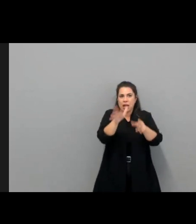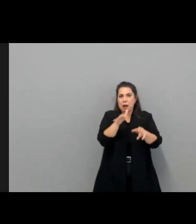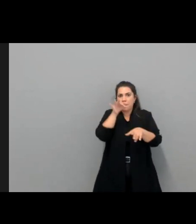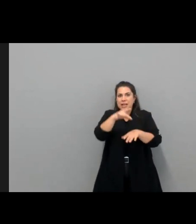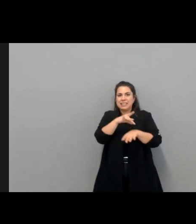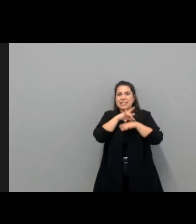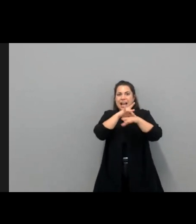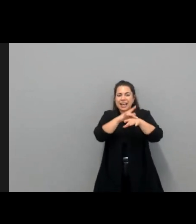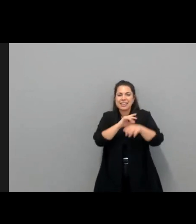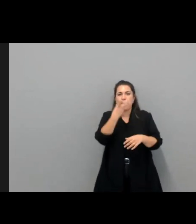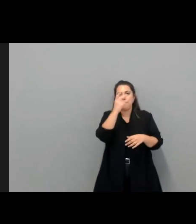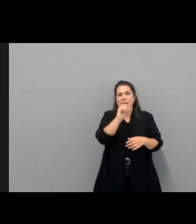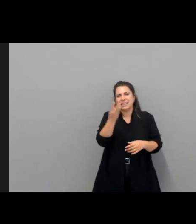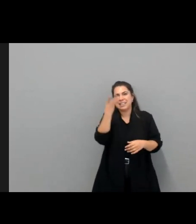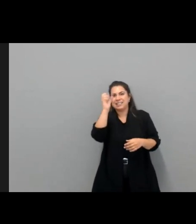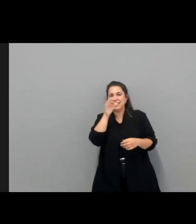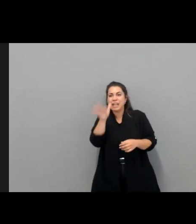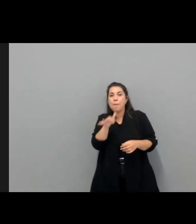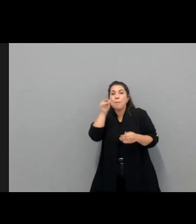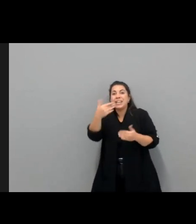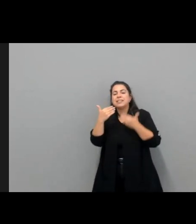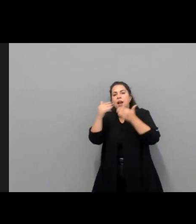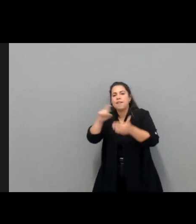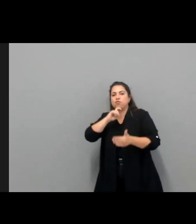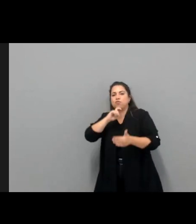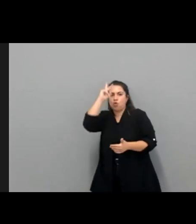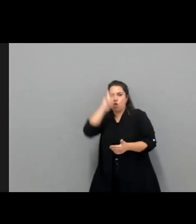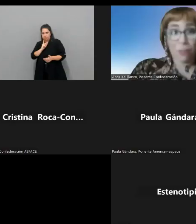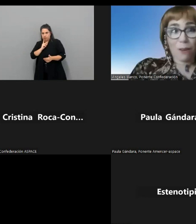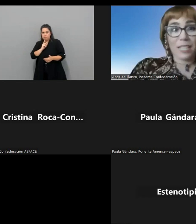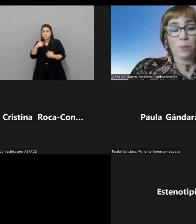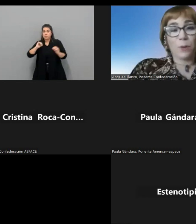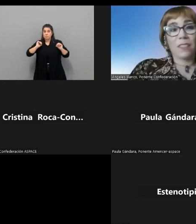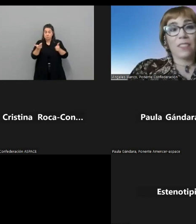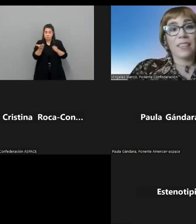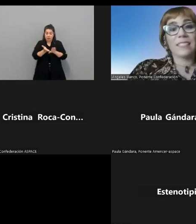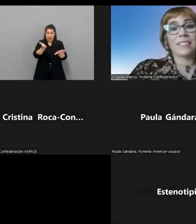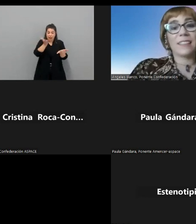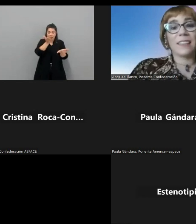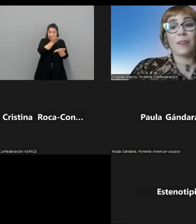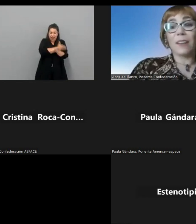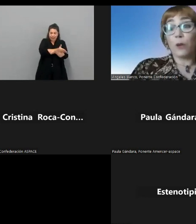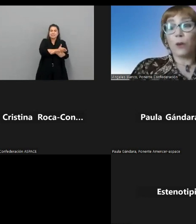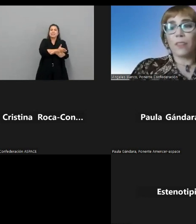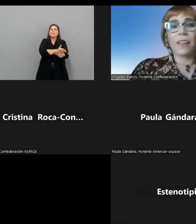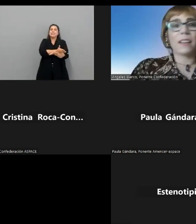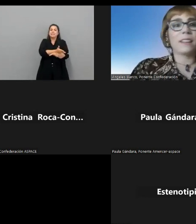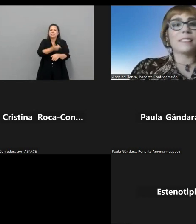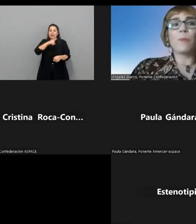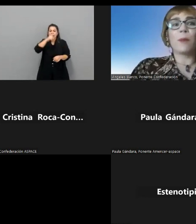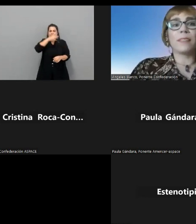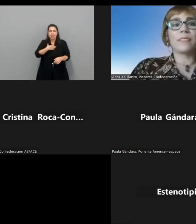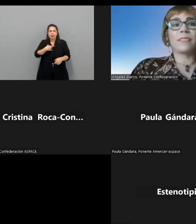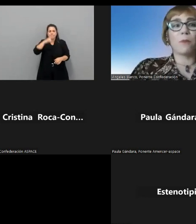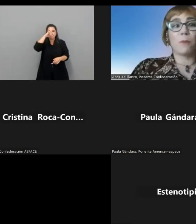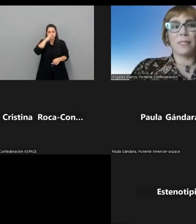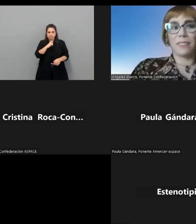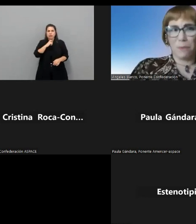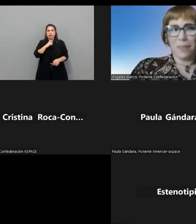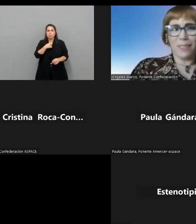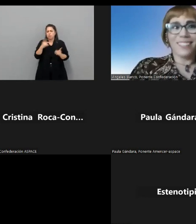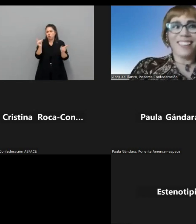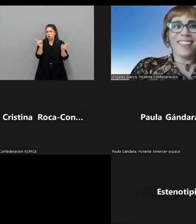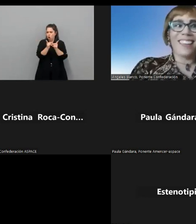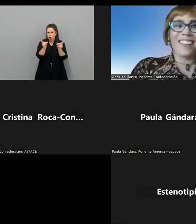y a Fundación 11. Antes de dar comienzo a las ponencias, recordar simplemente y